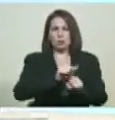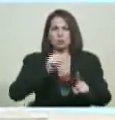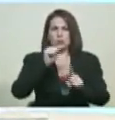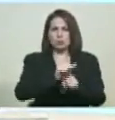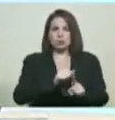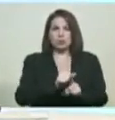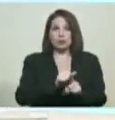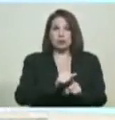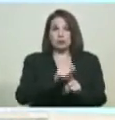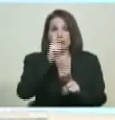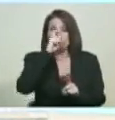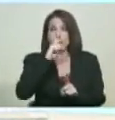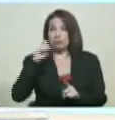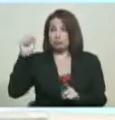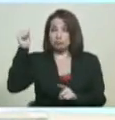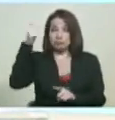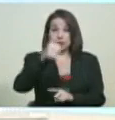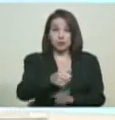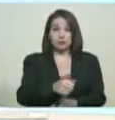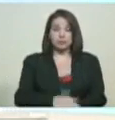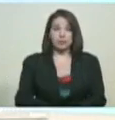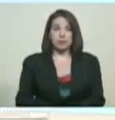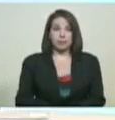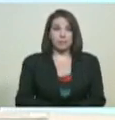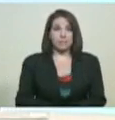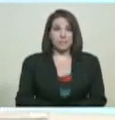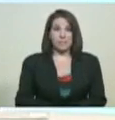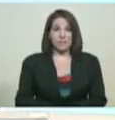tenían 500 cuadros a nivel nacional